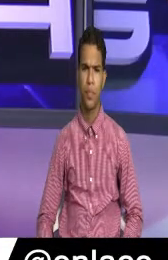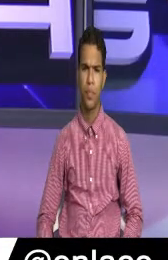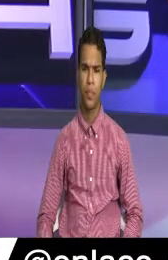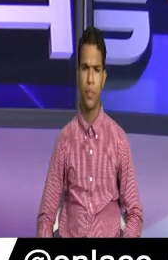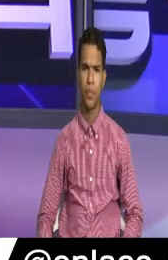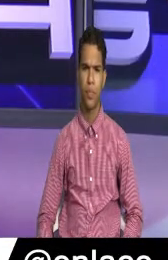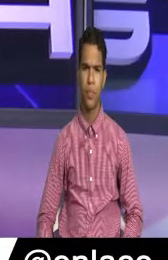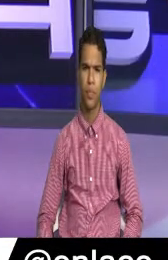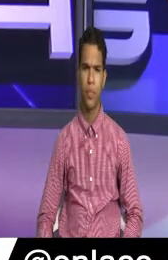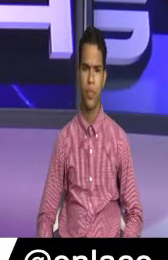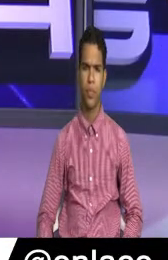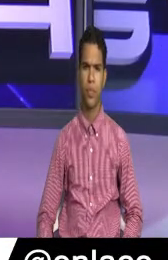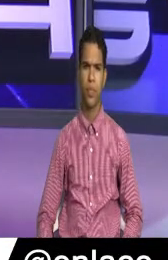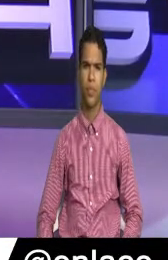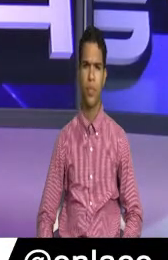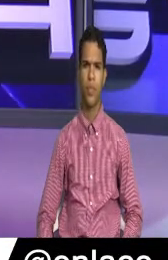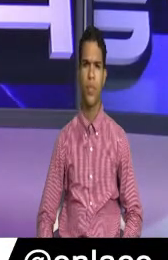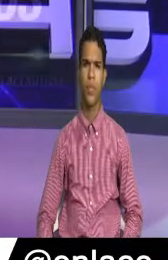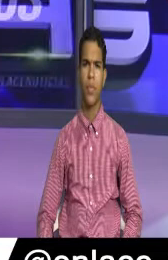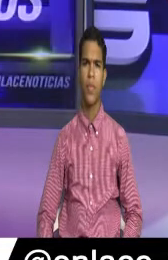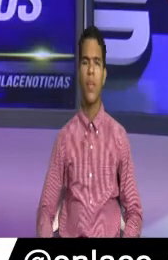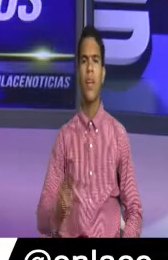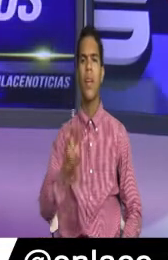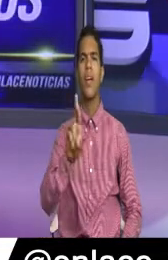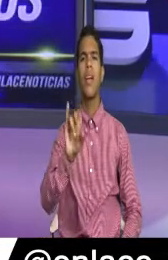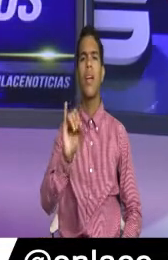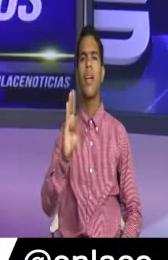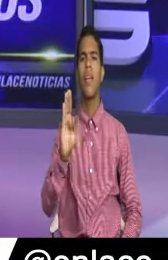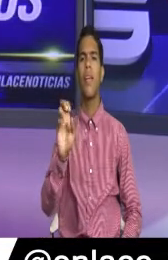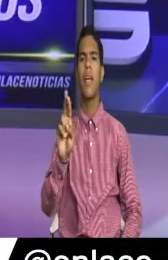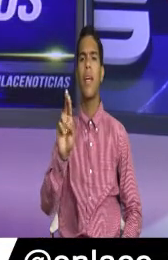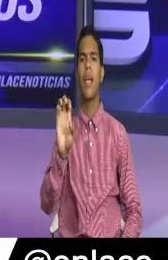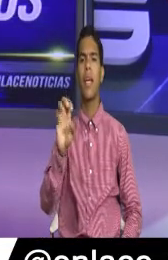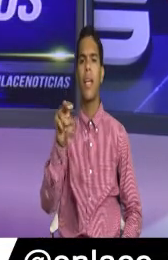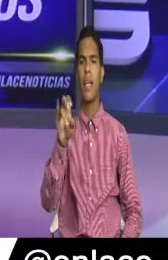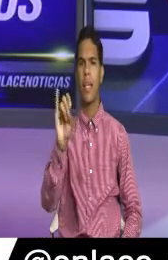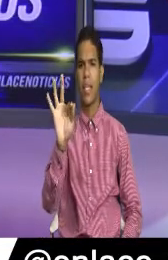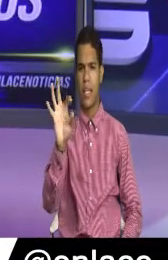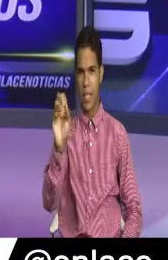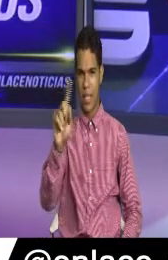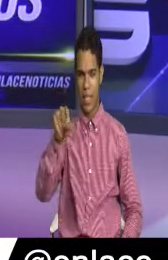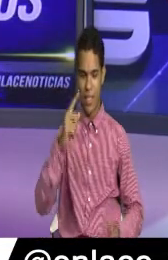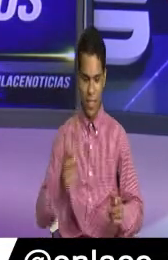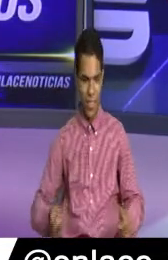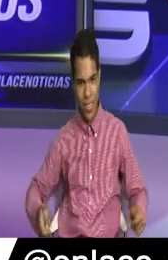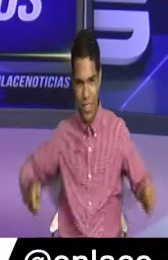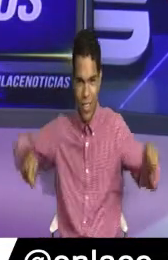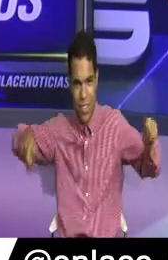Y los auténticos ribereñitos tuvieron una destacada participación en la Minga Afromagdalénica.